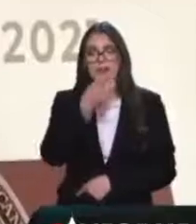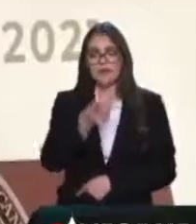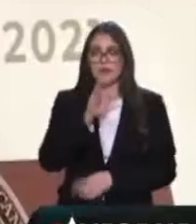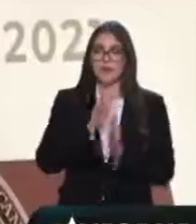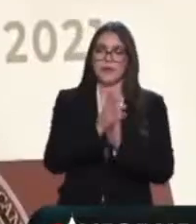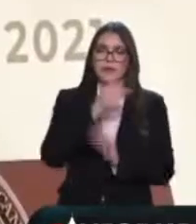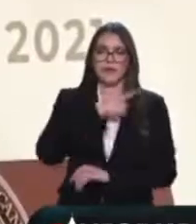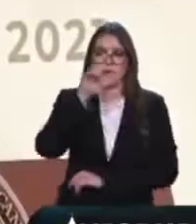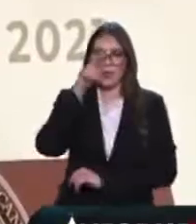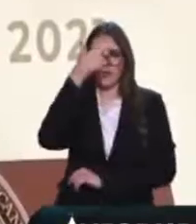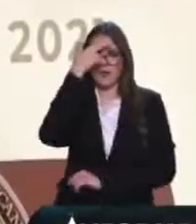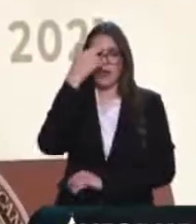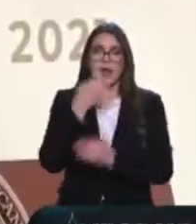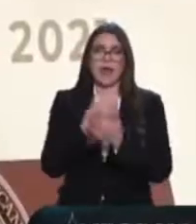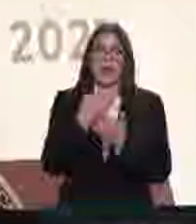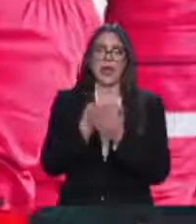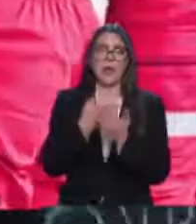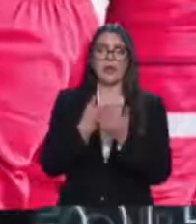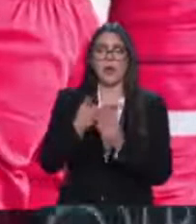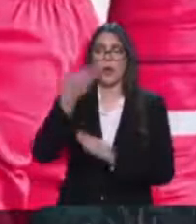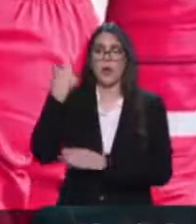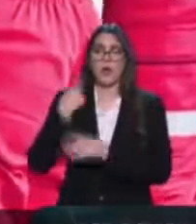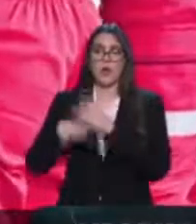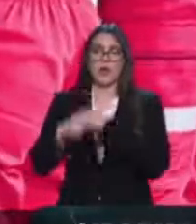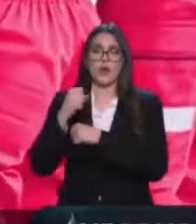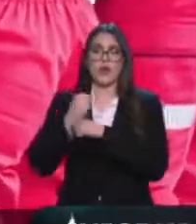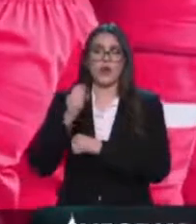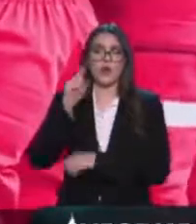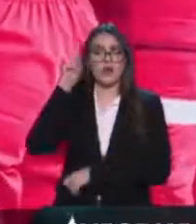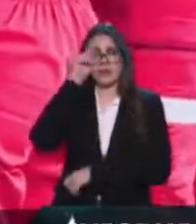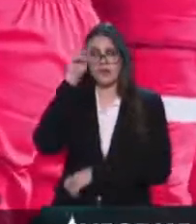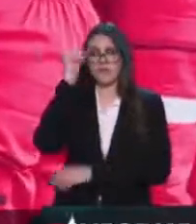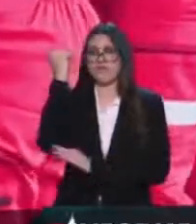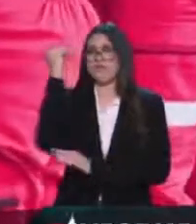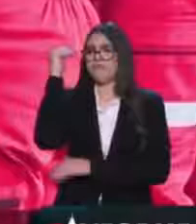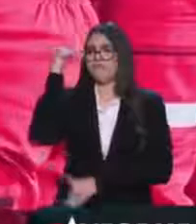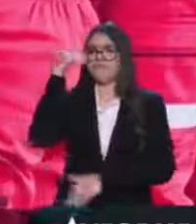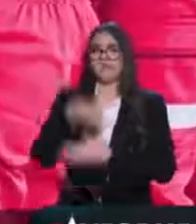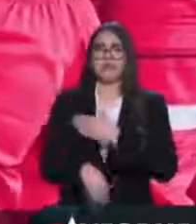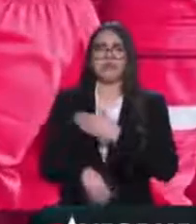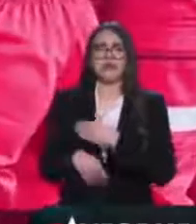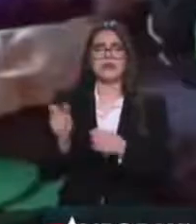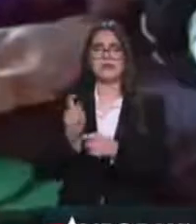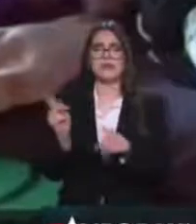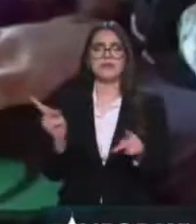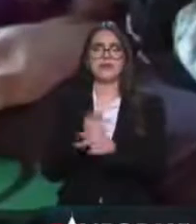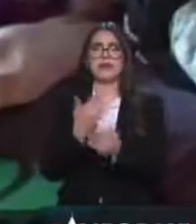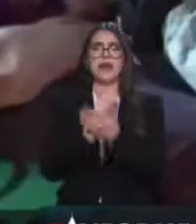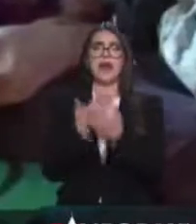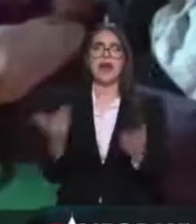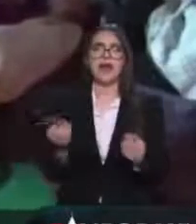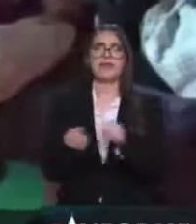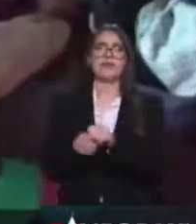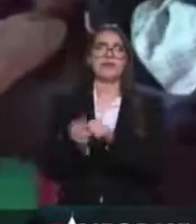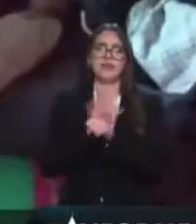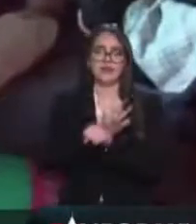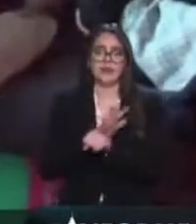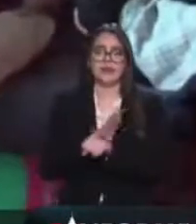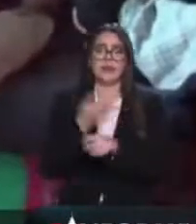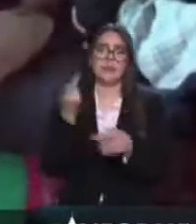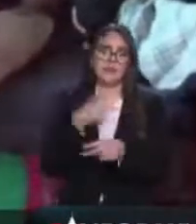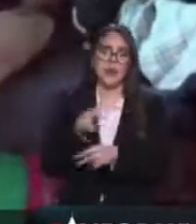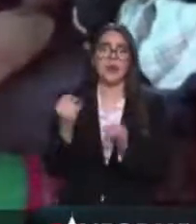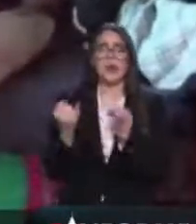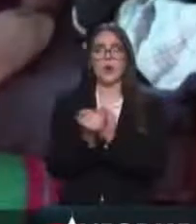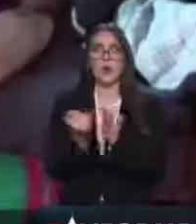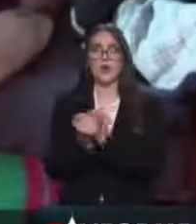términos generales la economía del país durante el año pasado cayó 8.5% como resultado de la pandemia. No obstante,